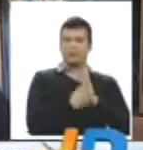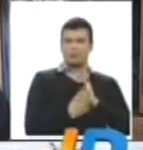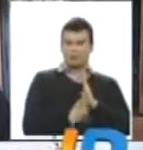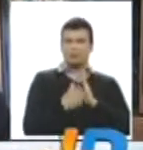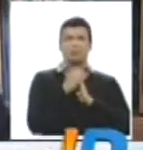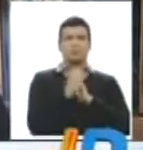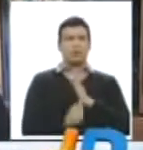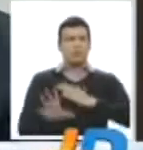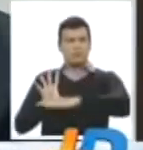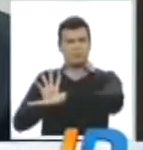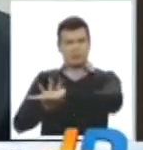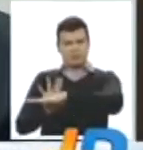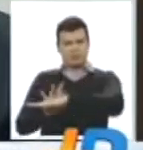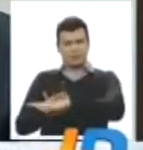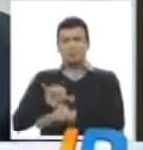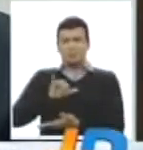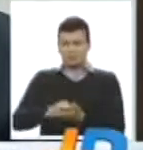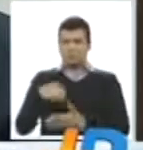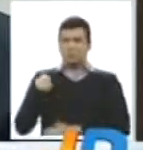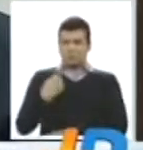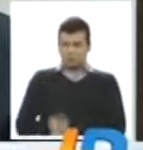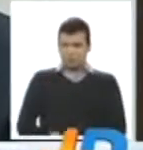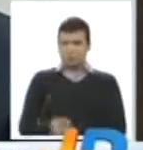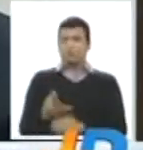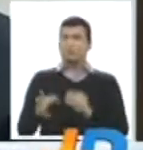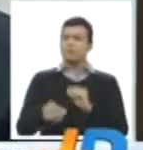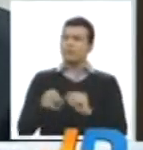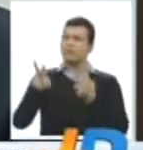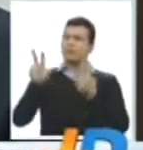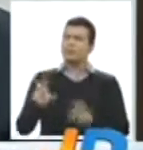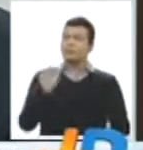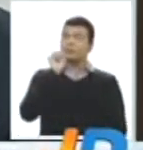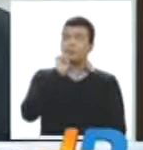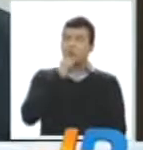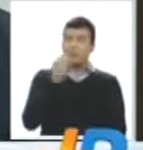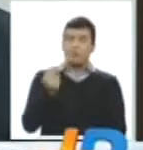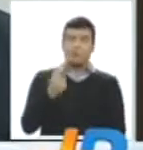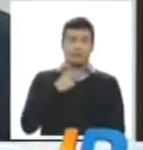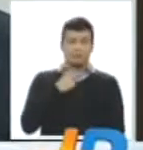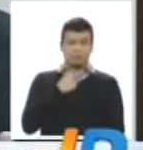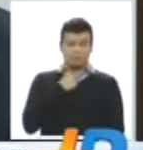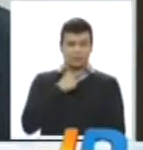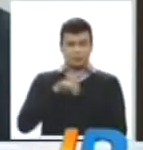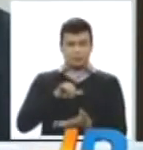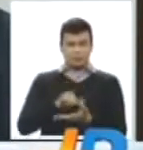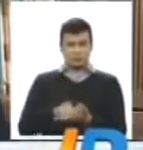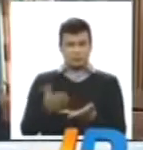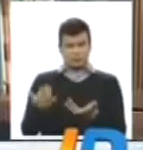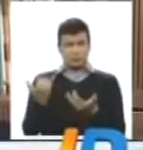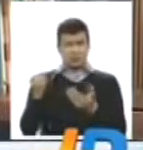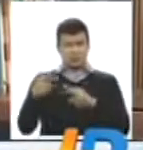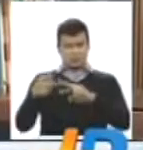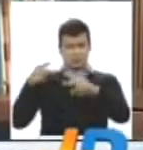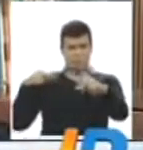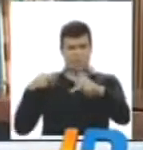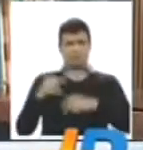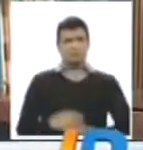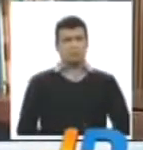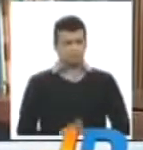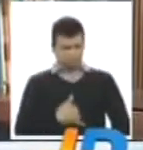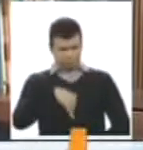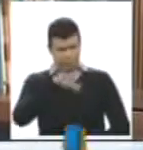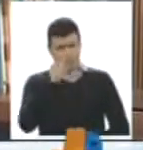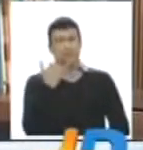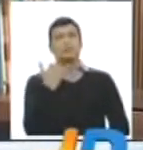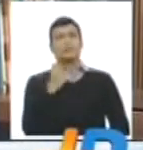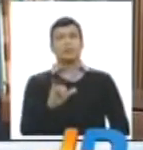programas de medicina. En el tema de la crisis financiera en el que se encontraba la universidad cuando usted la recibió, ¿estamos al otro lado? Estamos al otro lado completamente,